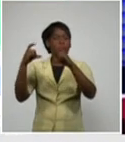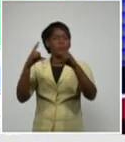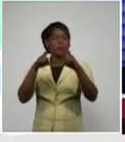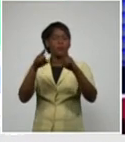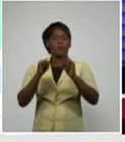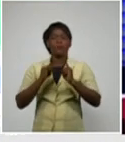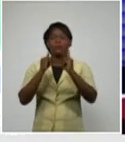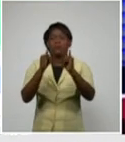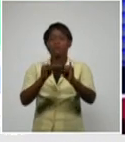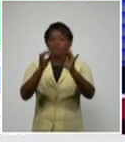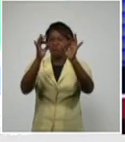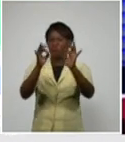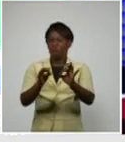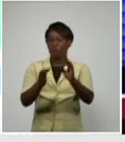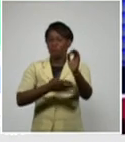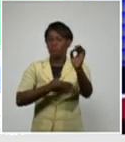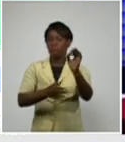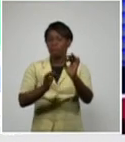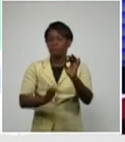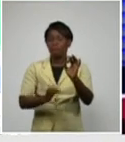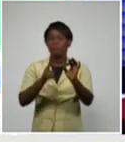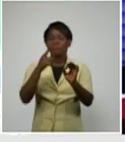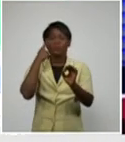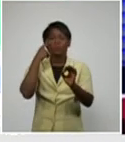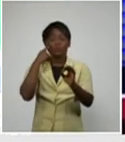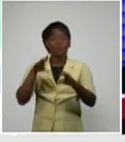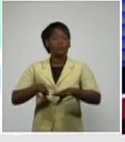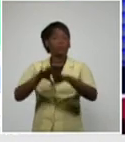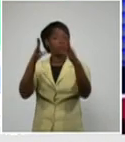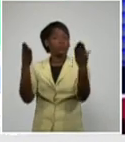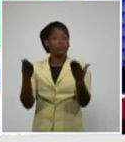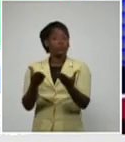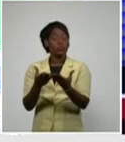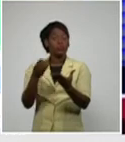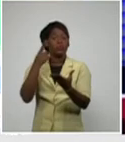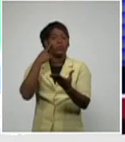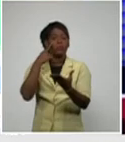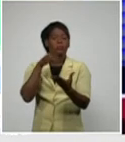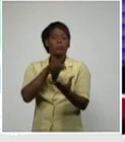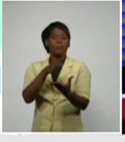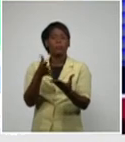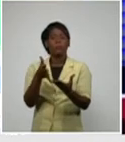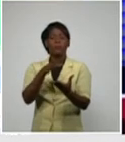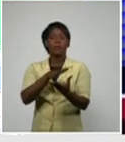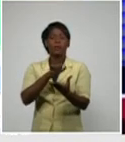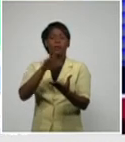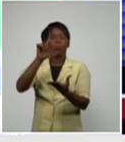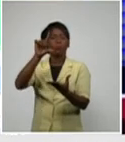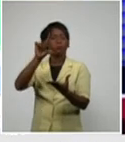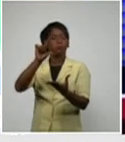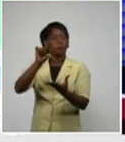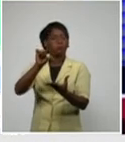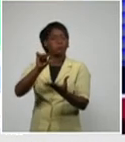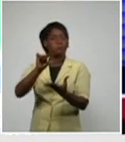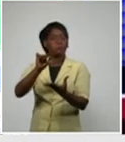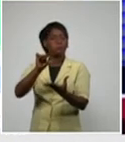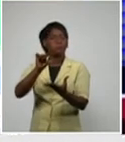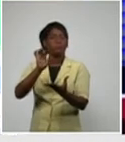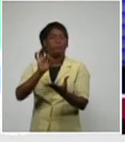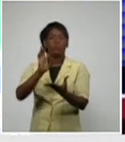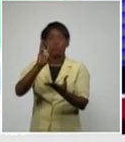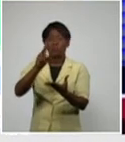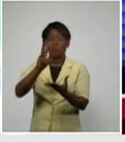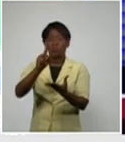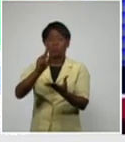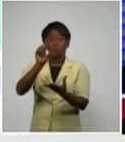oficial, y realmente sí, se ve una reducción en cuanto a la incidencia, o sea, el número de casos que se